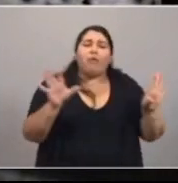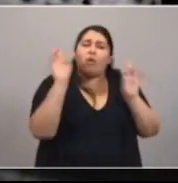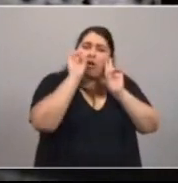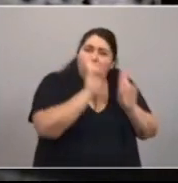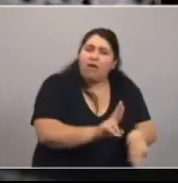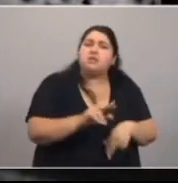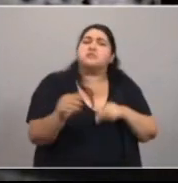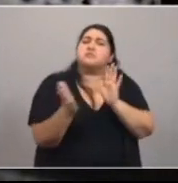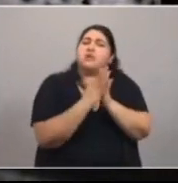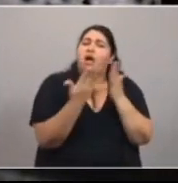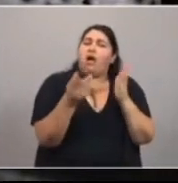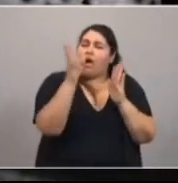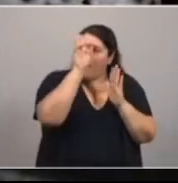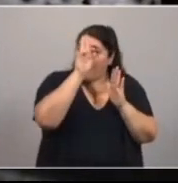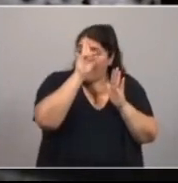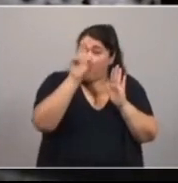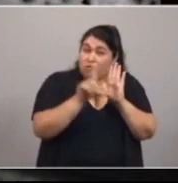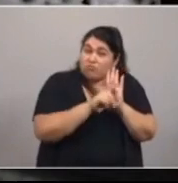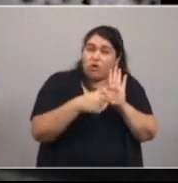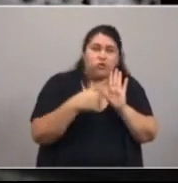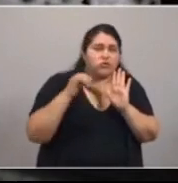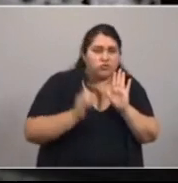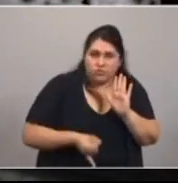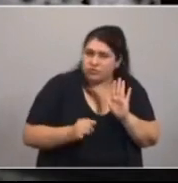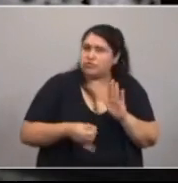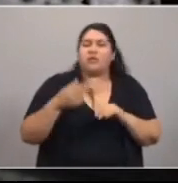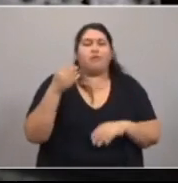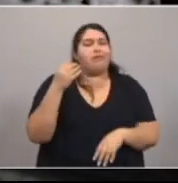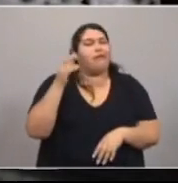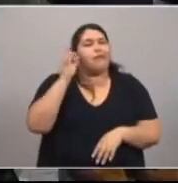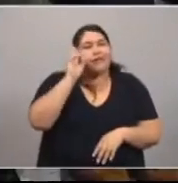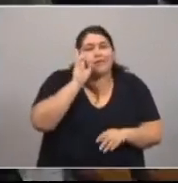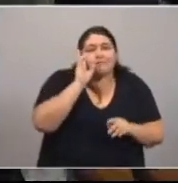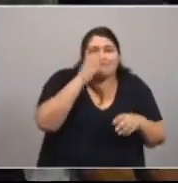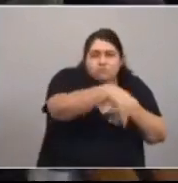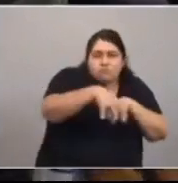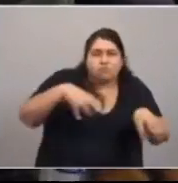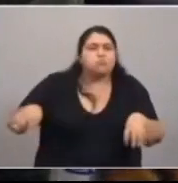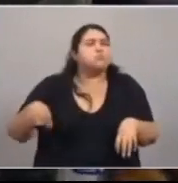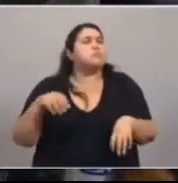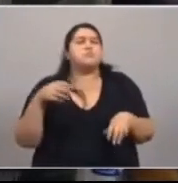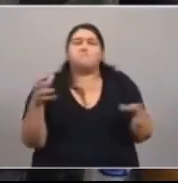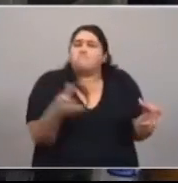de poderes, que a cada uno de los que la gente